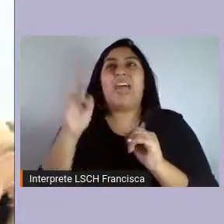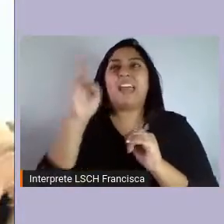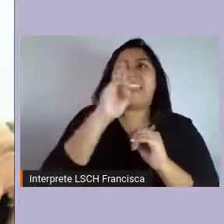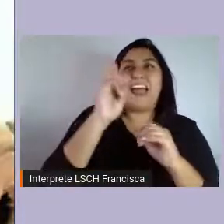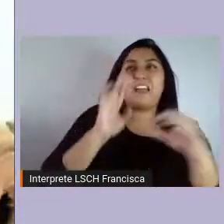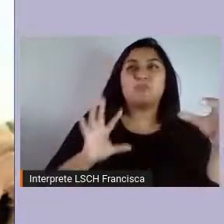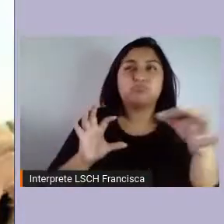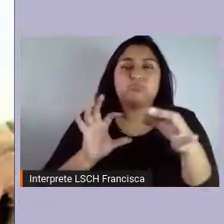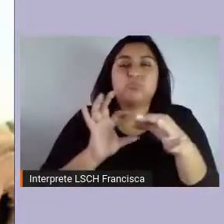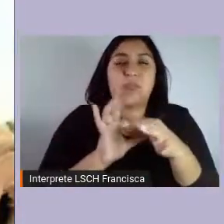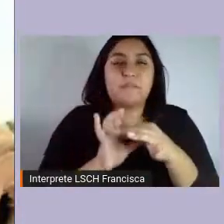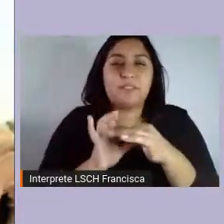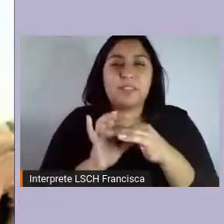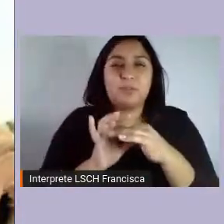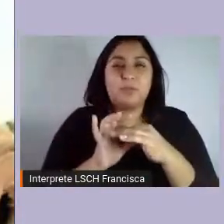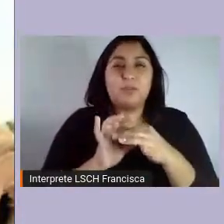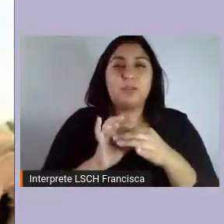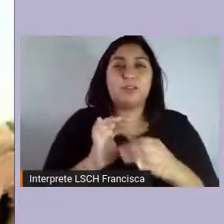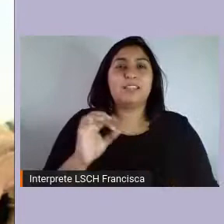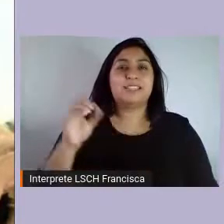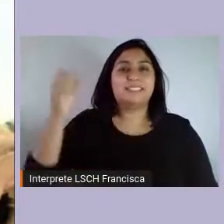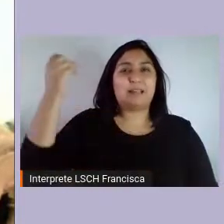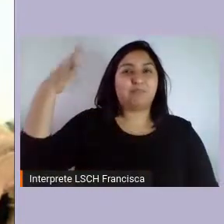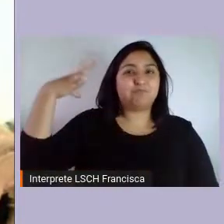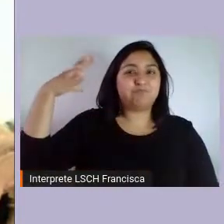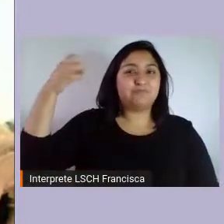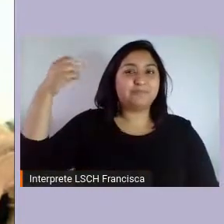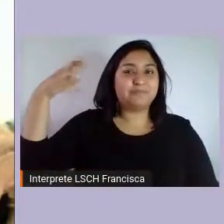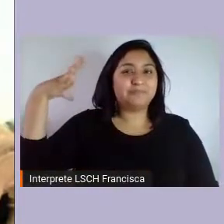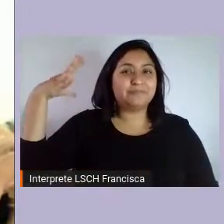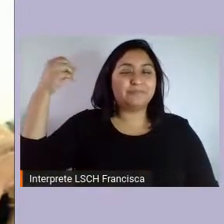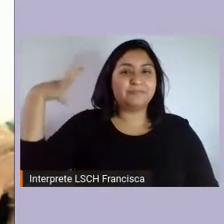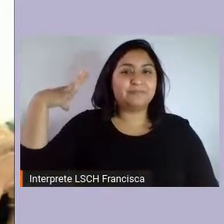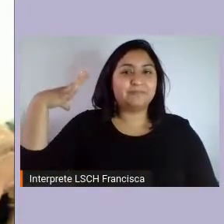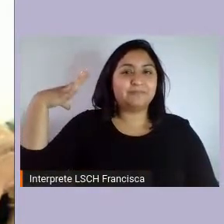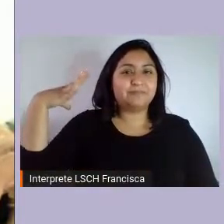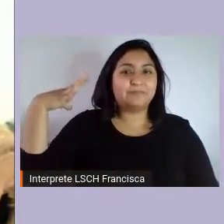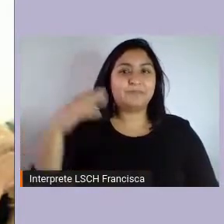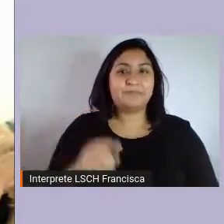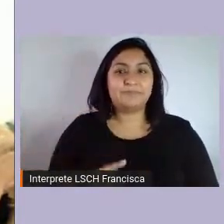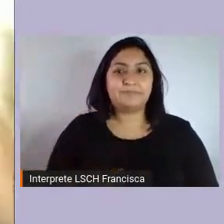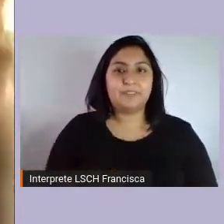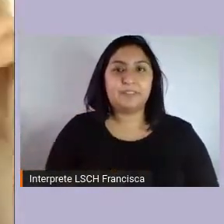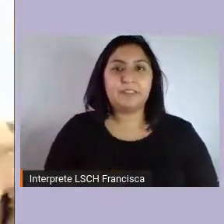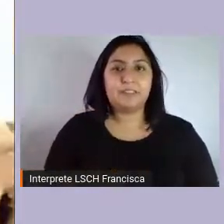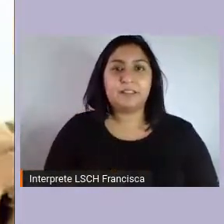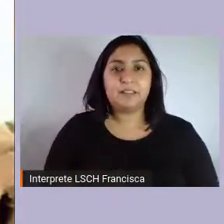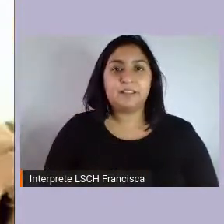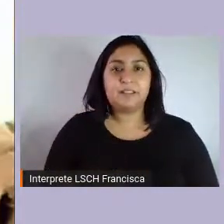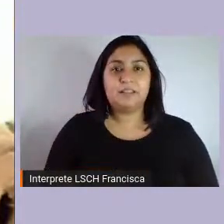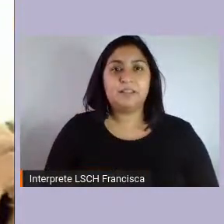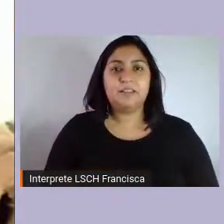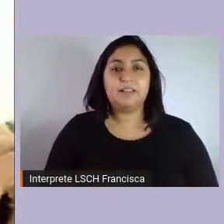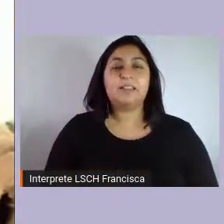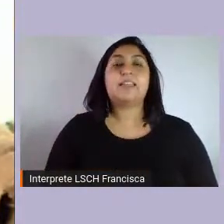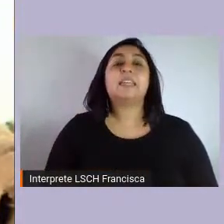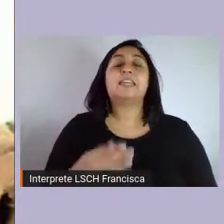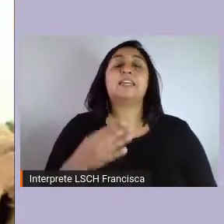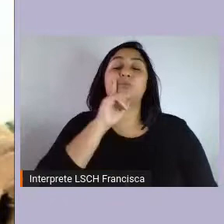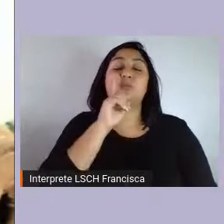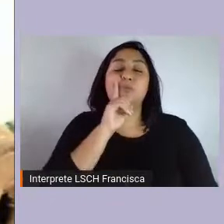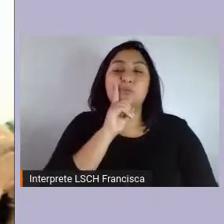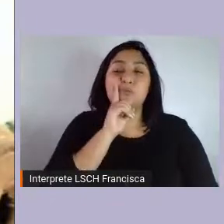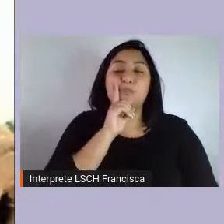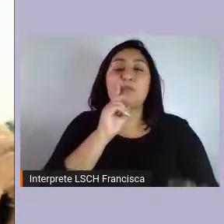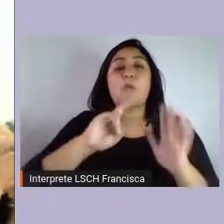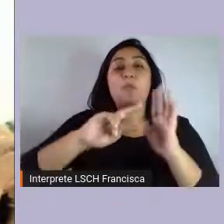está prendiendo y apagando una luz que en algún minuto tuvo un problema y cambiamos la ampolleta, así que